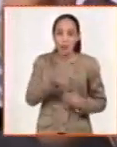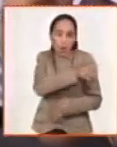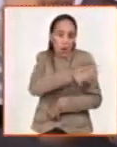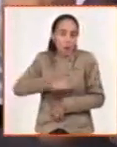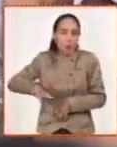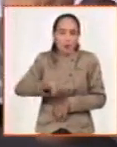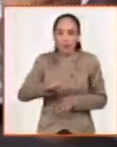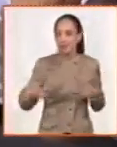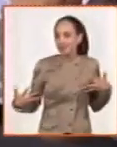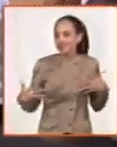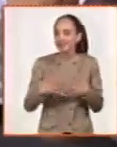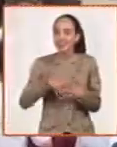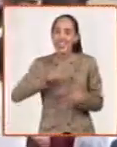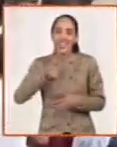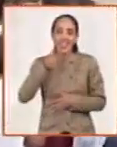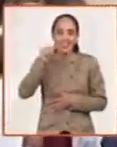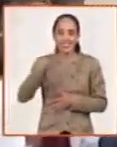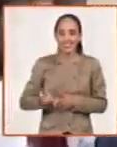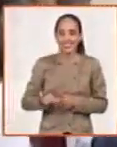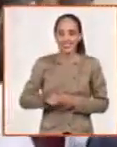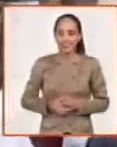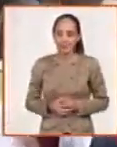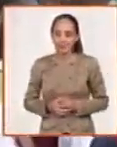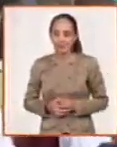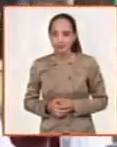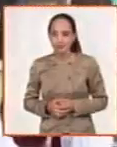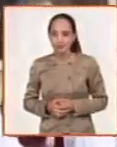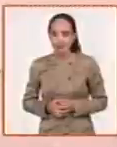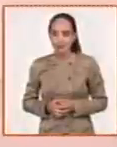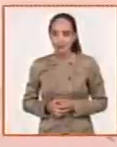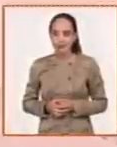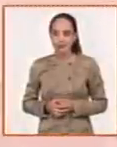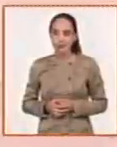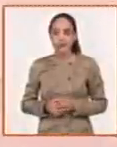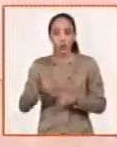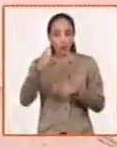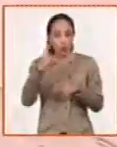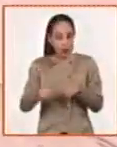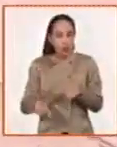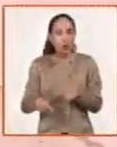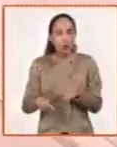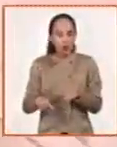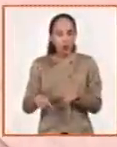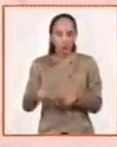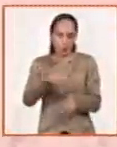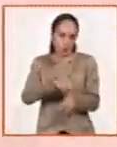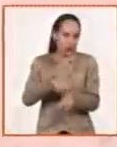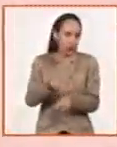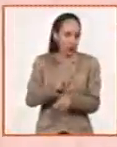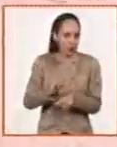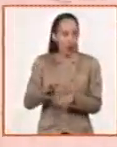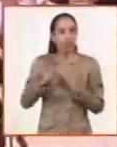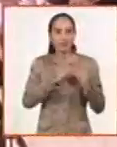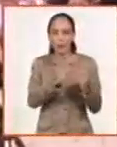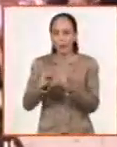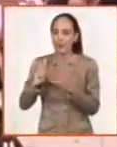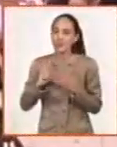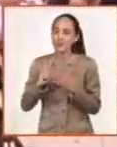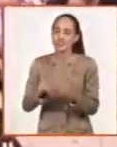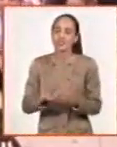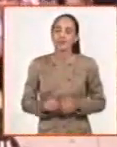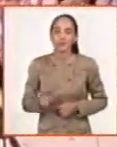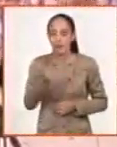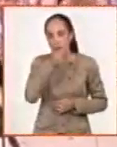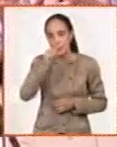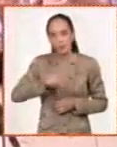viaje con la certeza de que otros muchos los llevarán a las comunidades. Oniel Alejandro y Jenny Fleites,